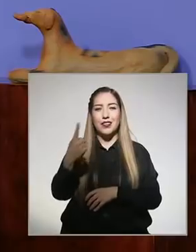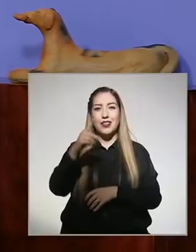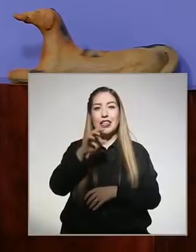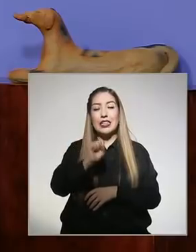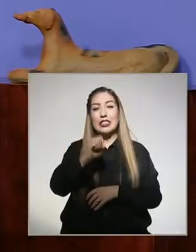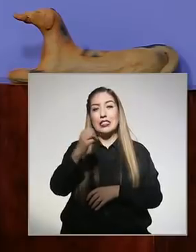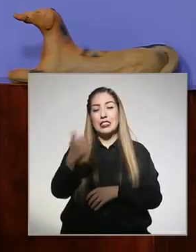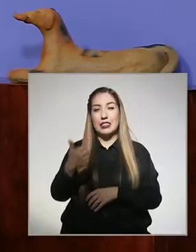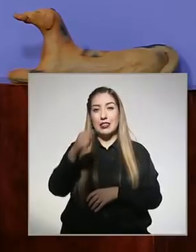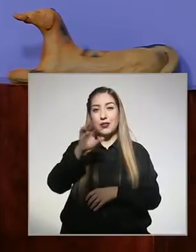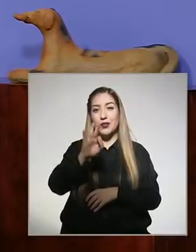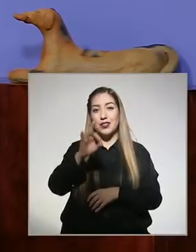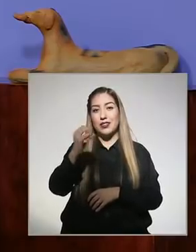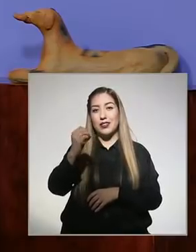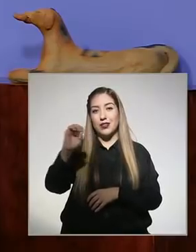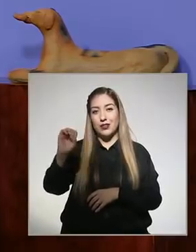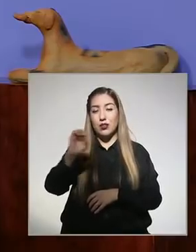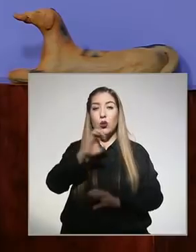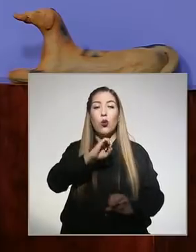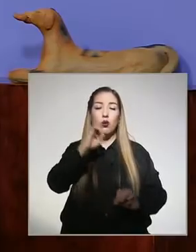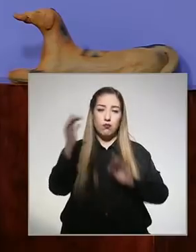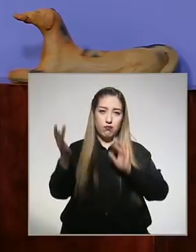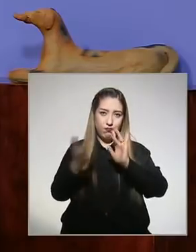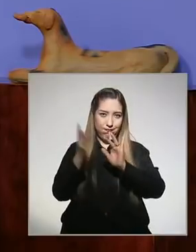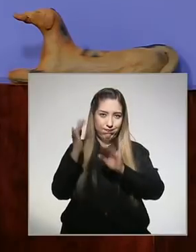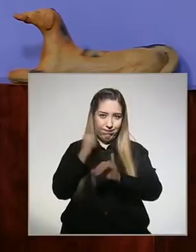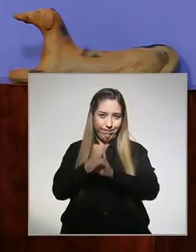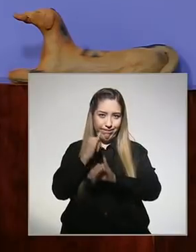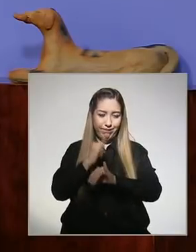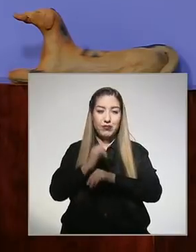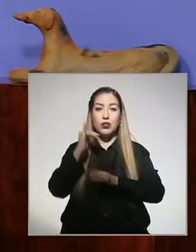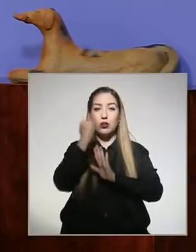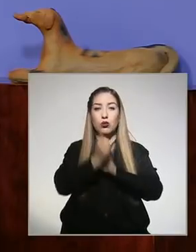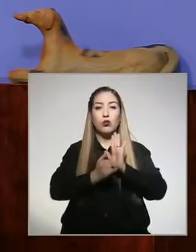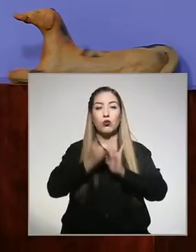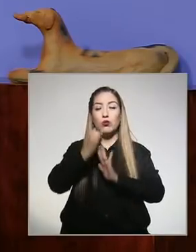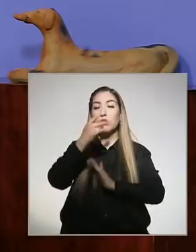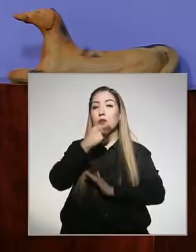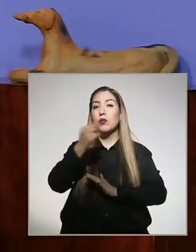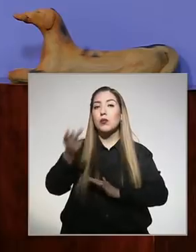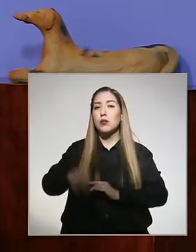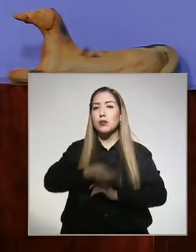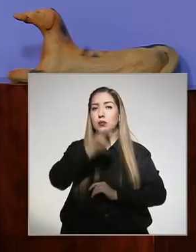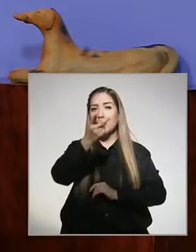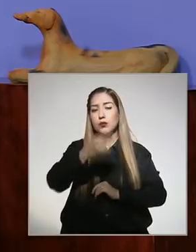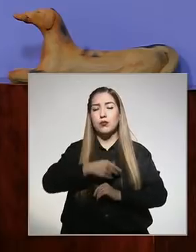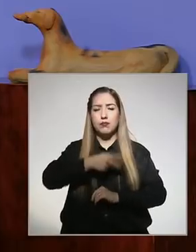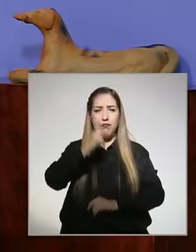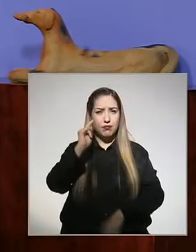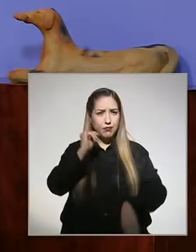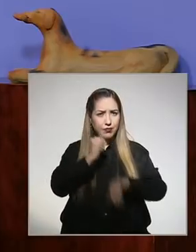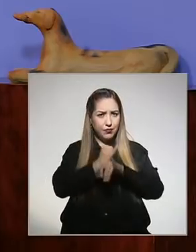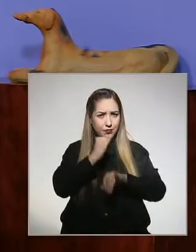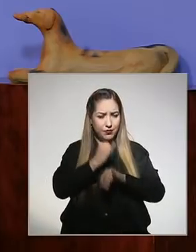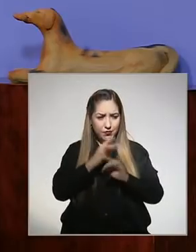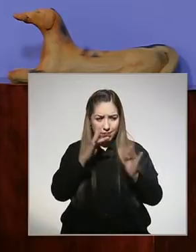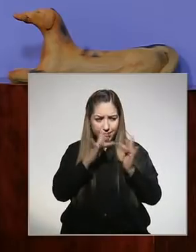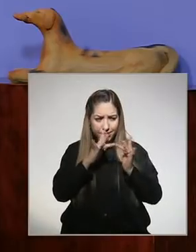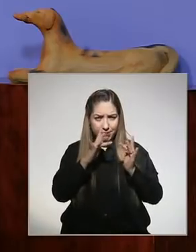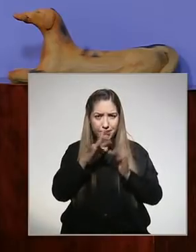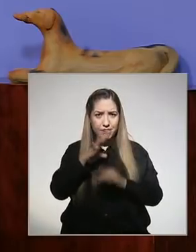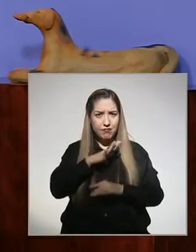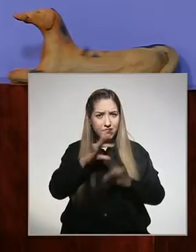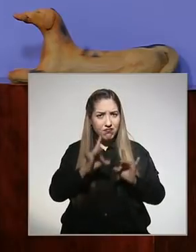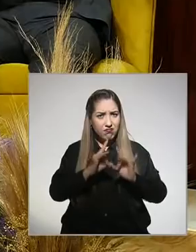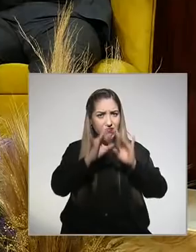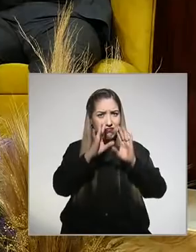55-51-66-40-00 si quieren llamarnos o en redes sociales. En YouTube, Emanuel Orozco nos preguntó si los medios digitales pueden provocar una pérdida